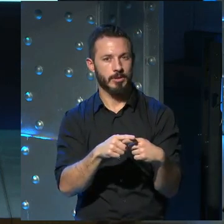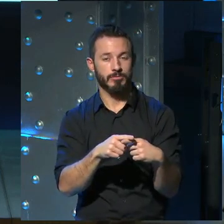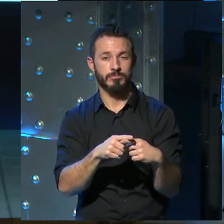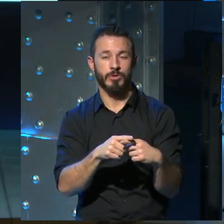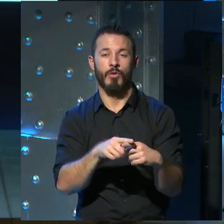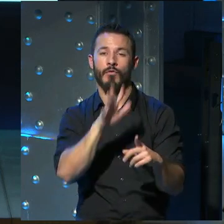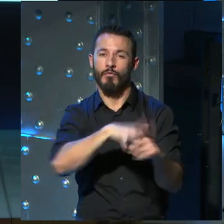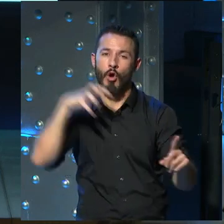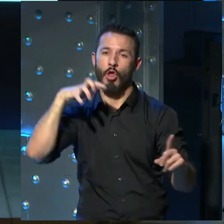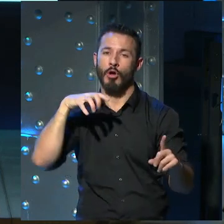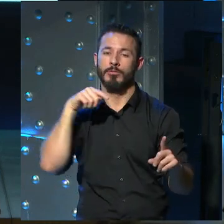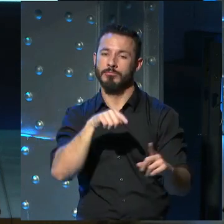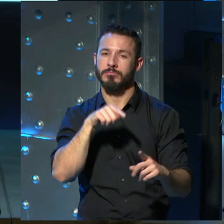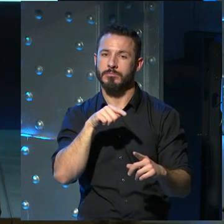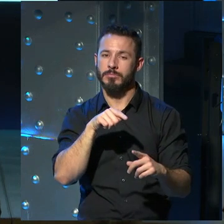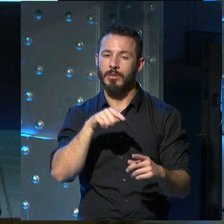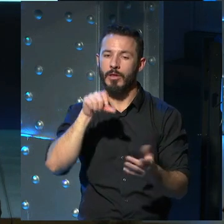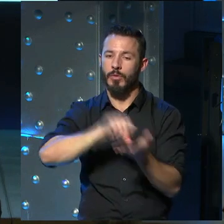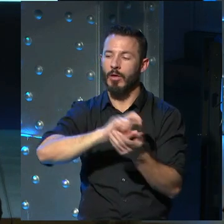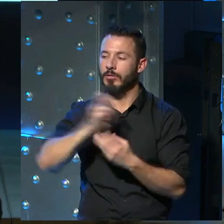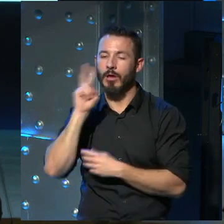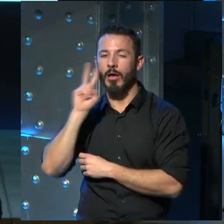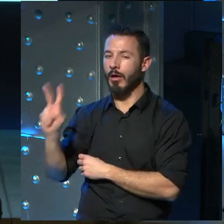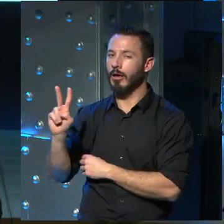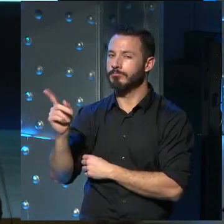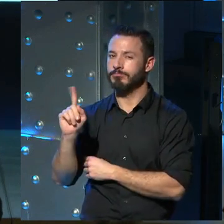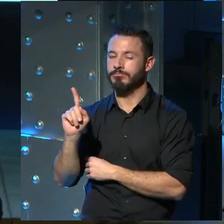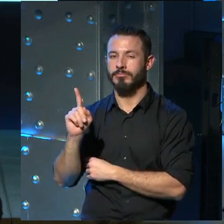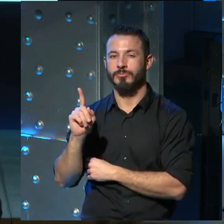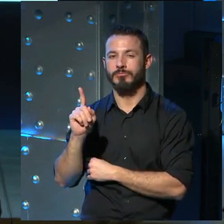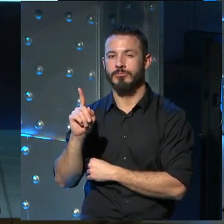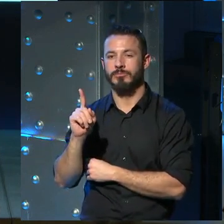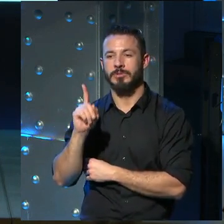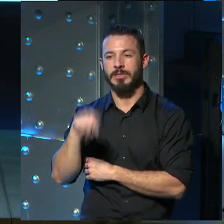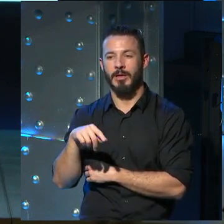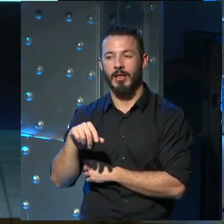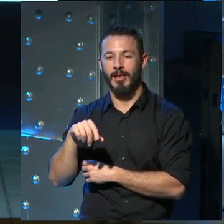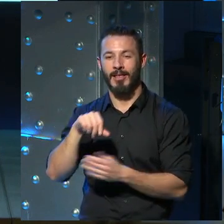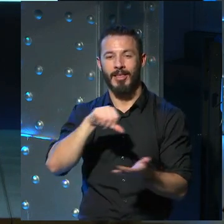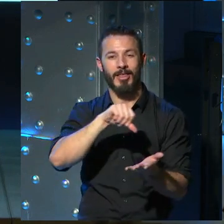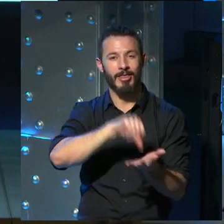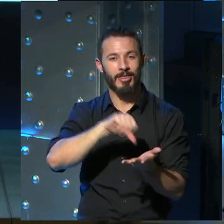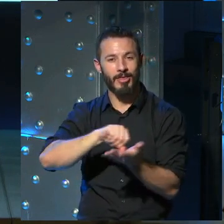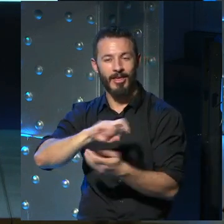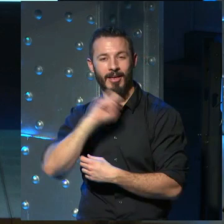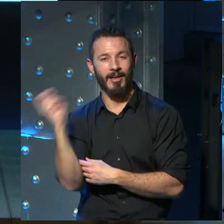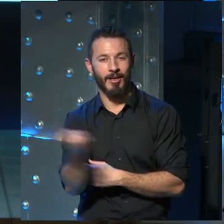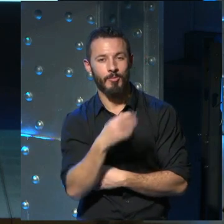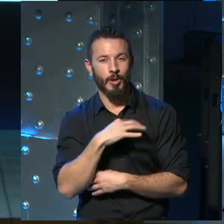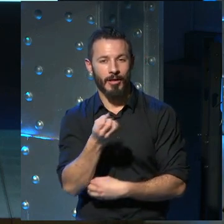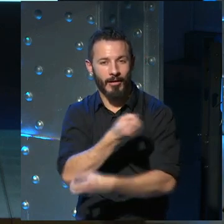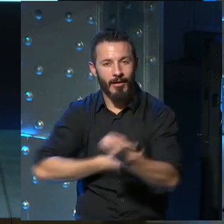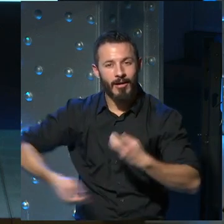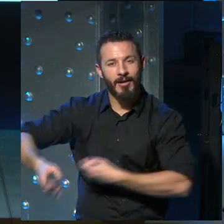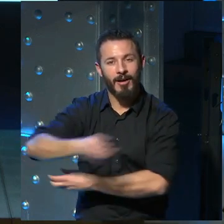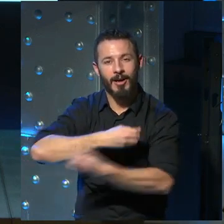en donde no solo uno ve lo que se está haciendo en otras ciudades, sino que además esas ciudades son capaces de transmitir ese conocimiento para